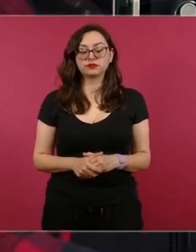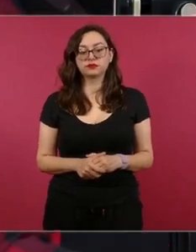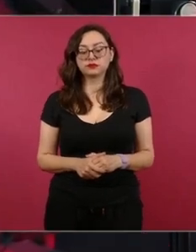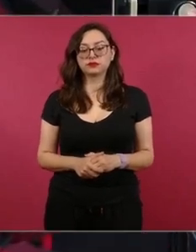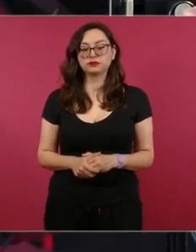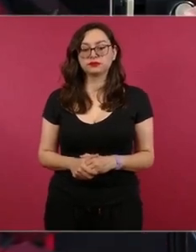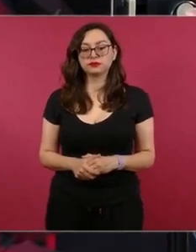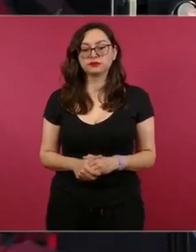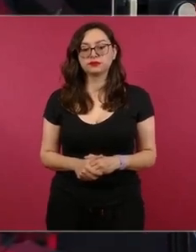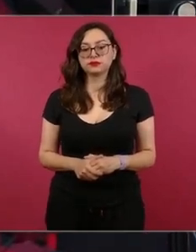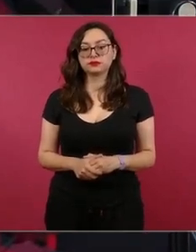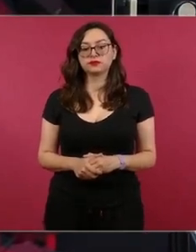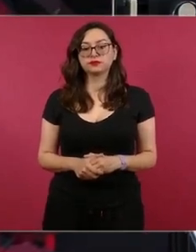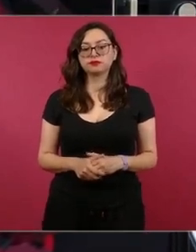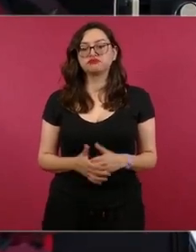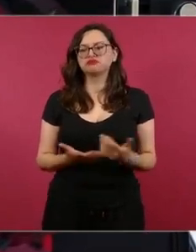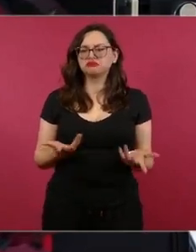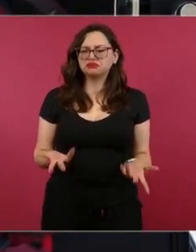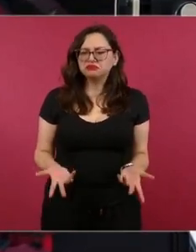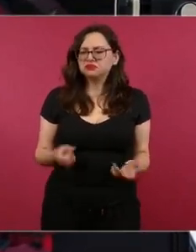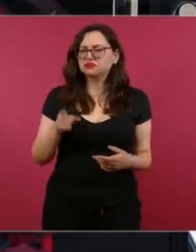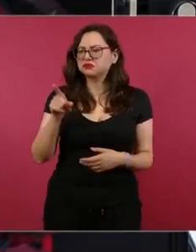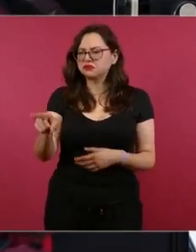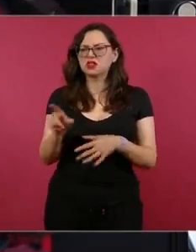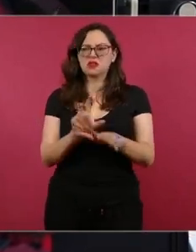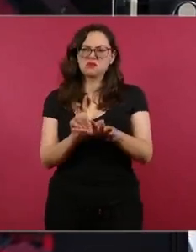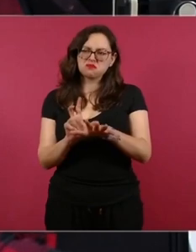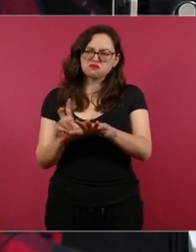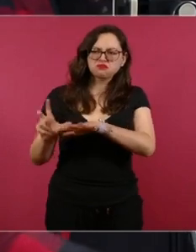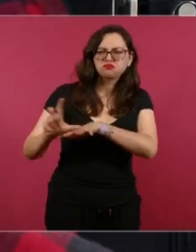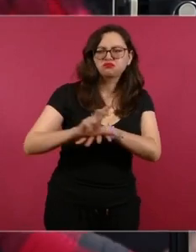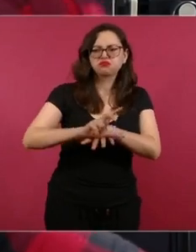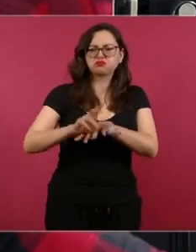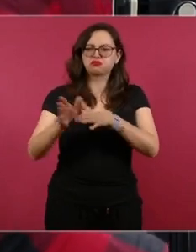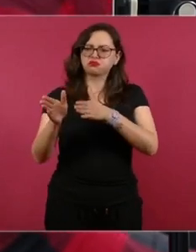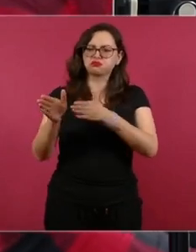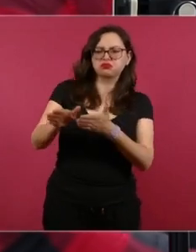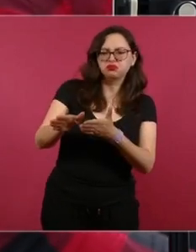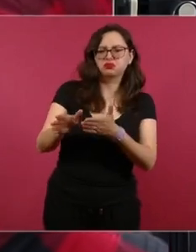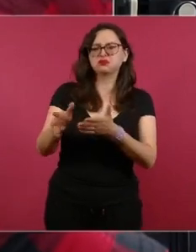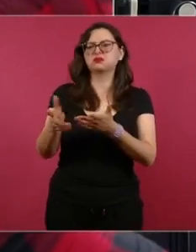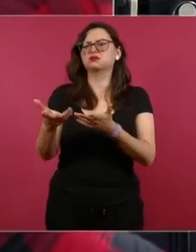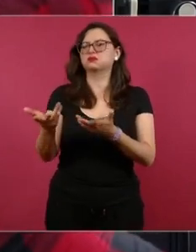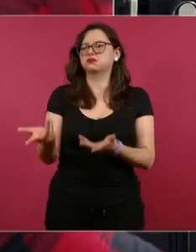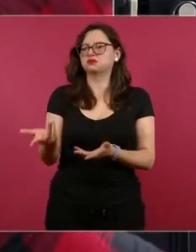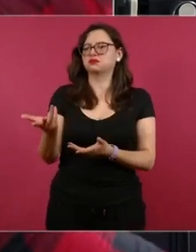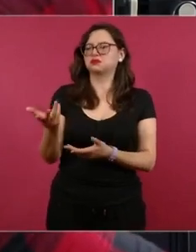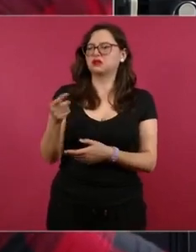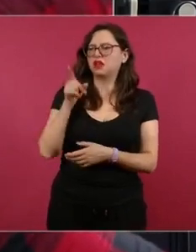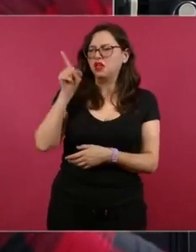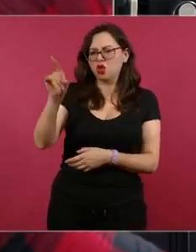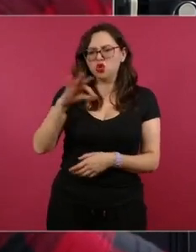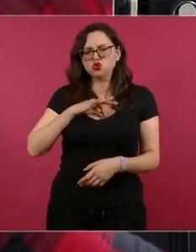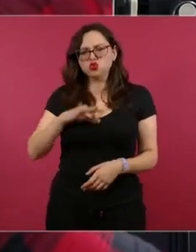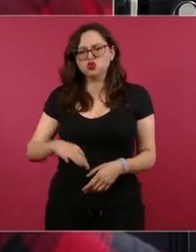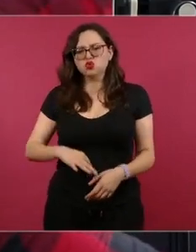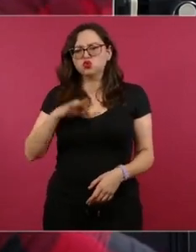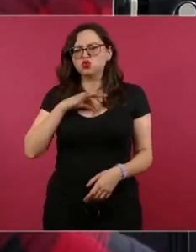sido, por ejemplo, lo que pasó en el Tren Maya, lo que pasó recientemente ahorita en el tren interurbano, situaciones como lo